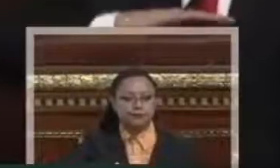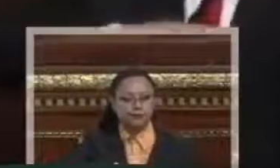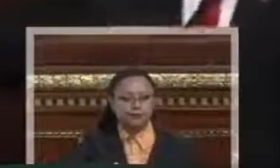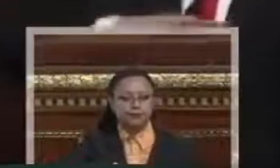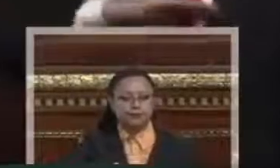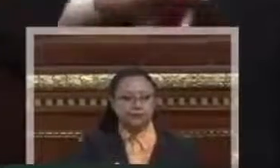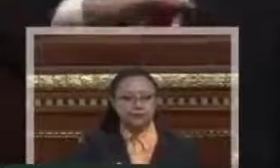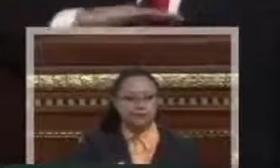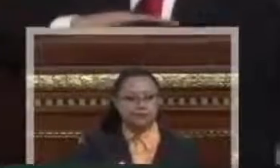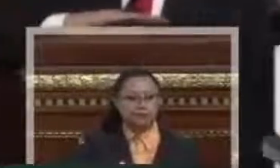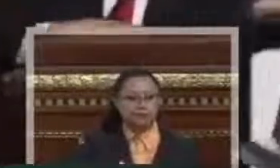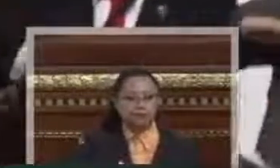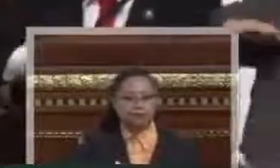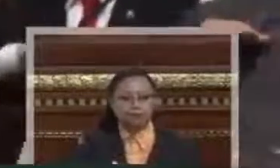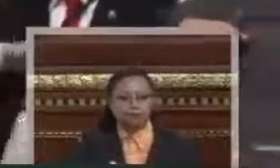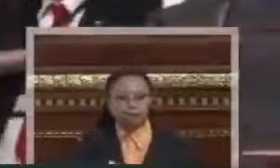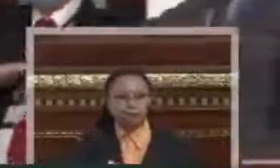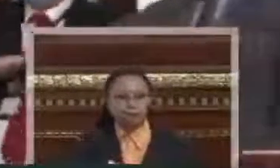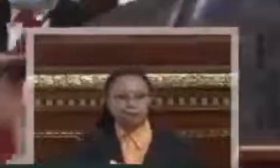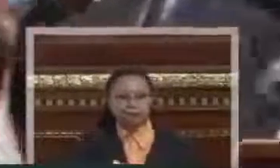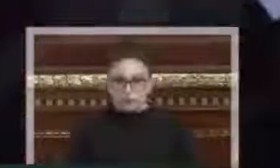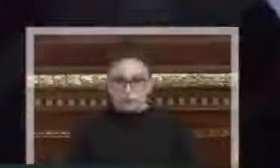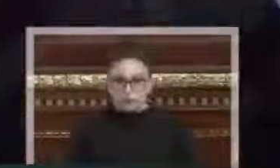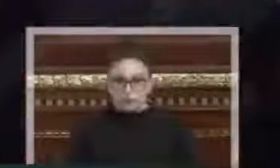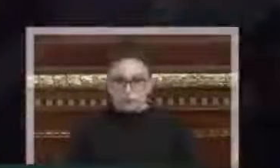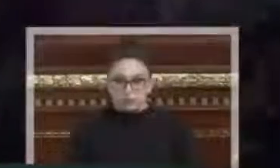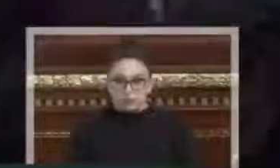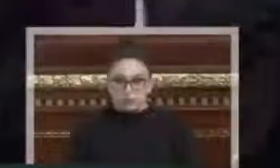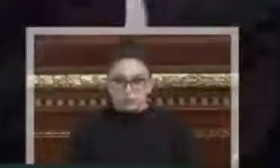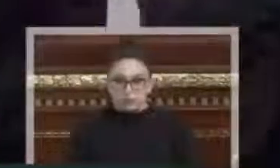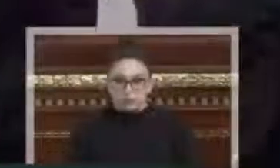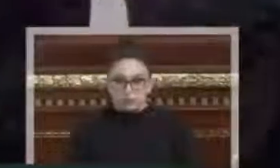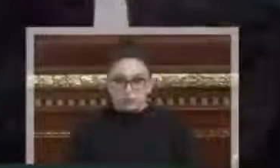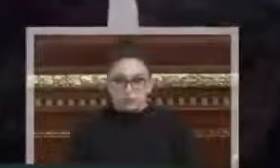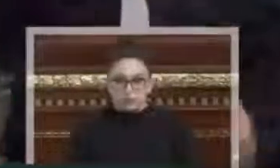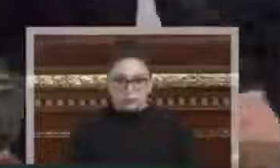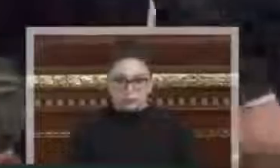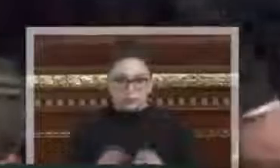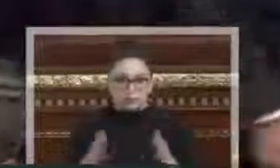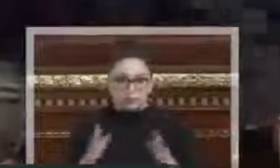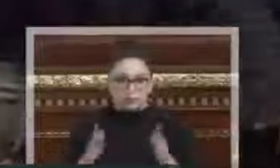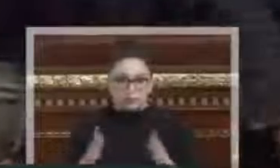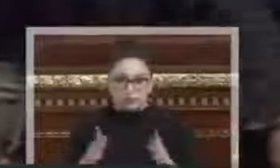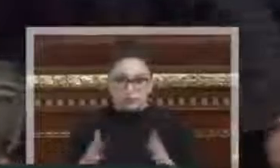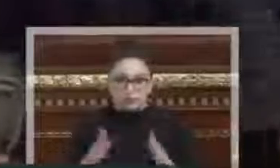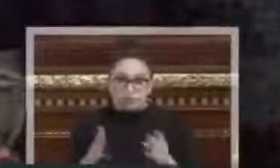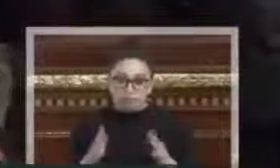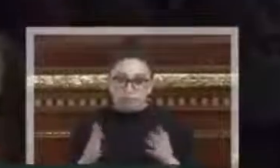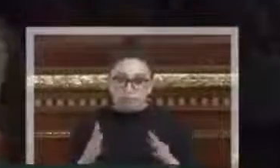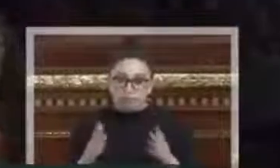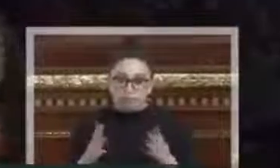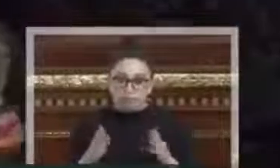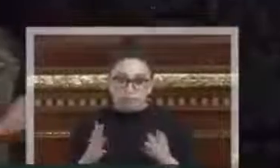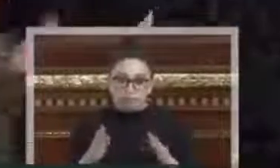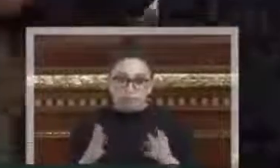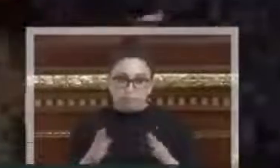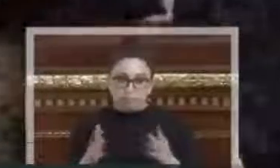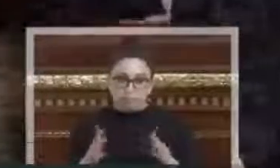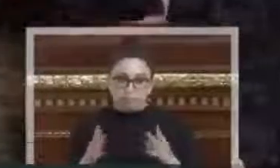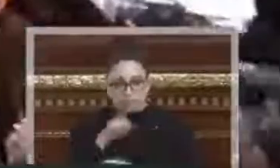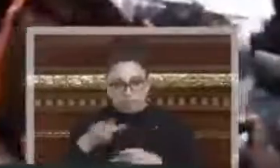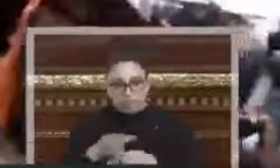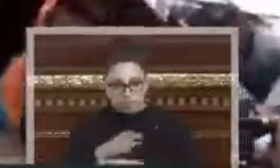feminista y maestra Carla Michelle Salas Ramírez fue condecorada por su trabajo en favor de las mujeres víctimas de feminicidio, trata de personas y